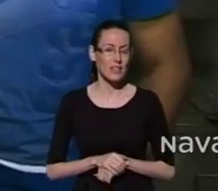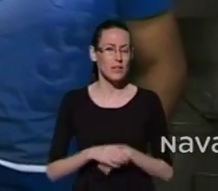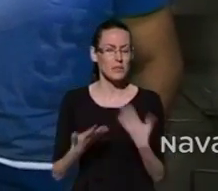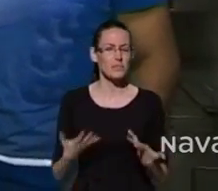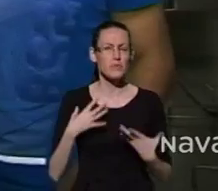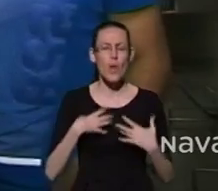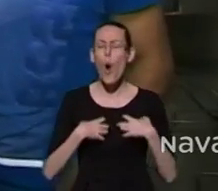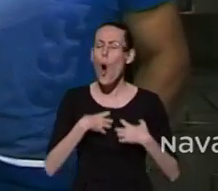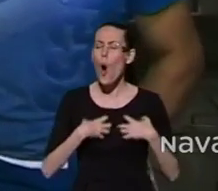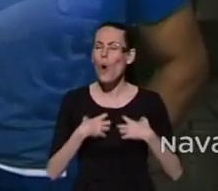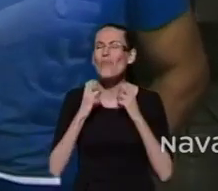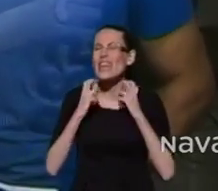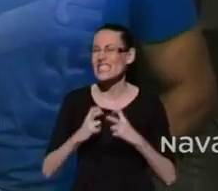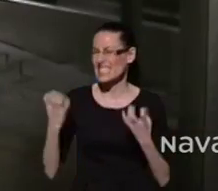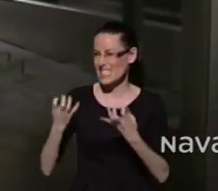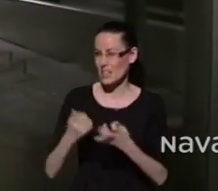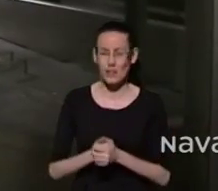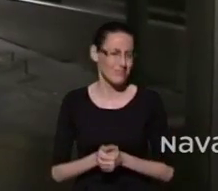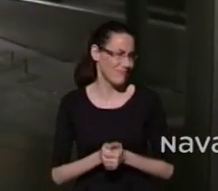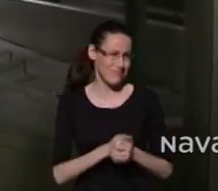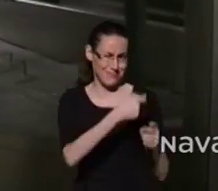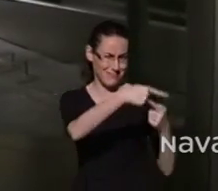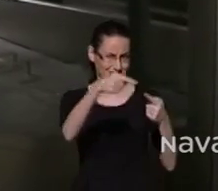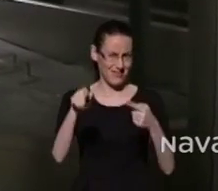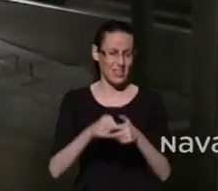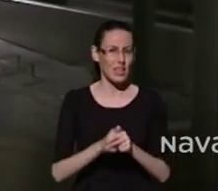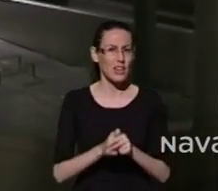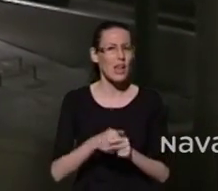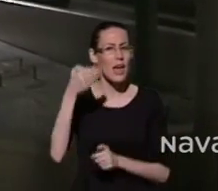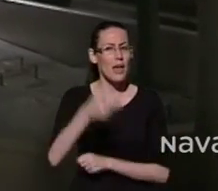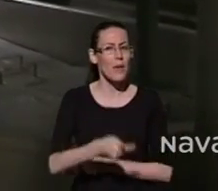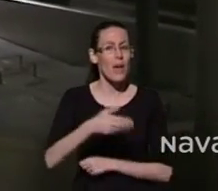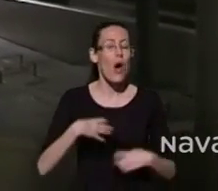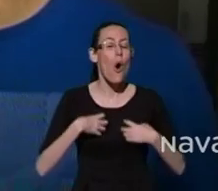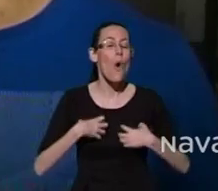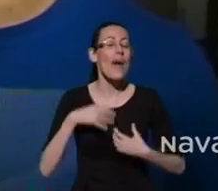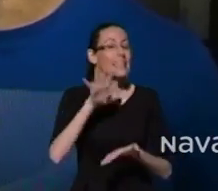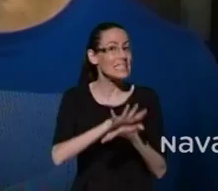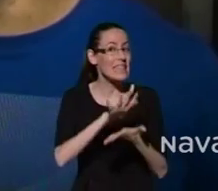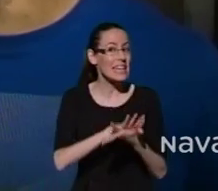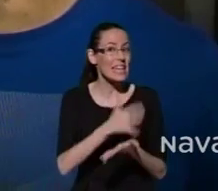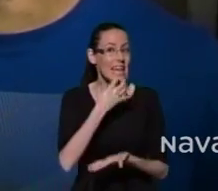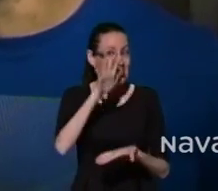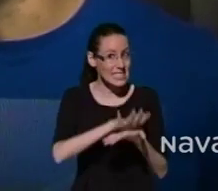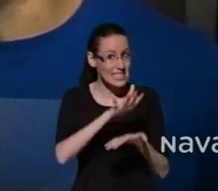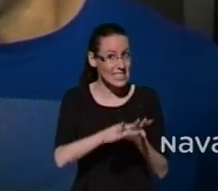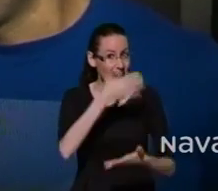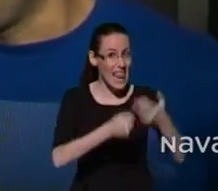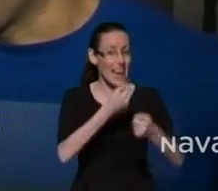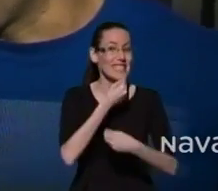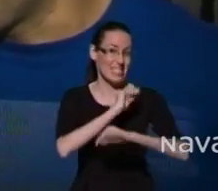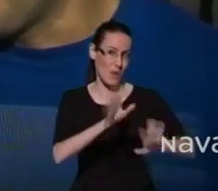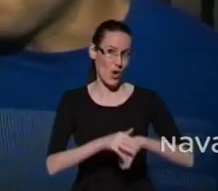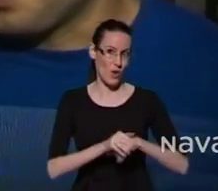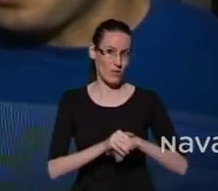una oveja? A una oveja muchas cosas le estresa. Lo que hay que intentar es que la oveja viva tranquila, entonces cuanto más tranquila está, más leche da y mejor leche, ¿no?